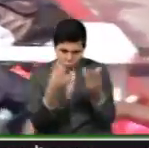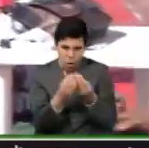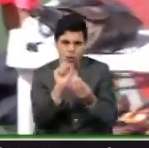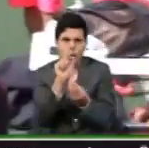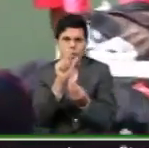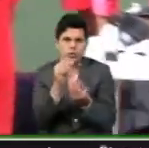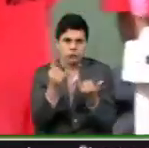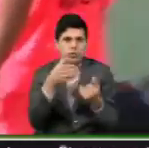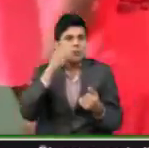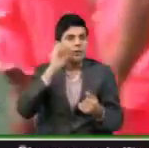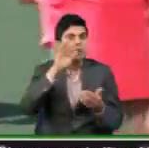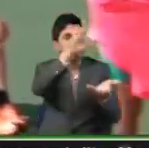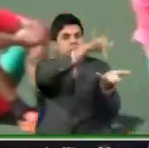y será dirigido por luis trujillo